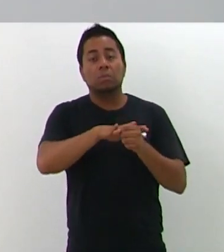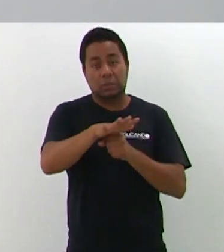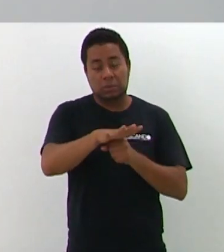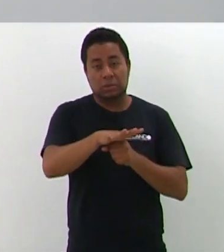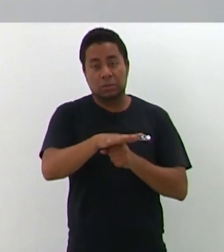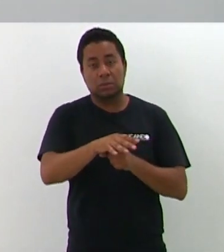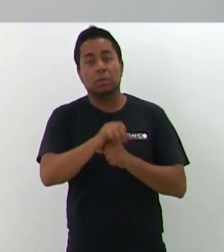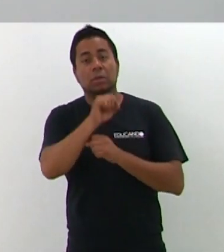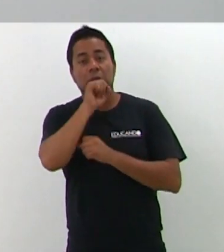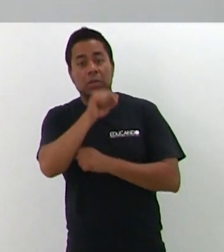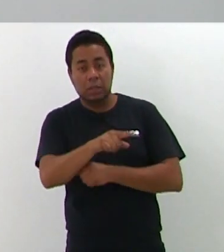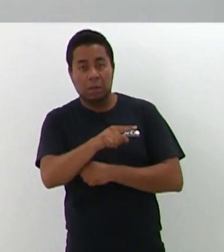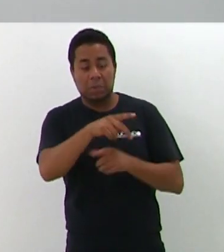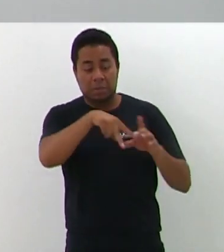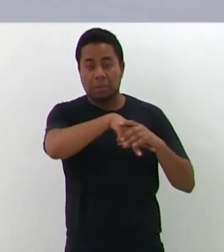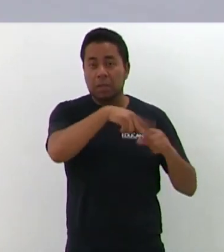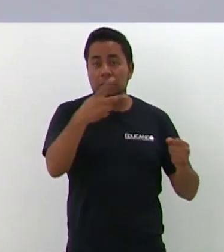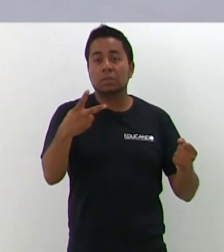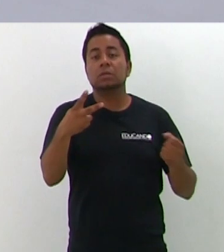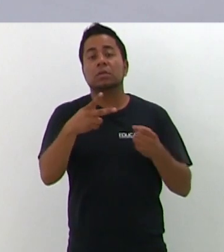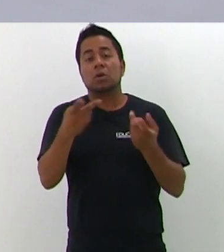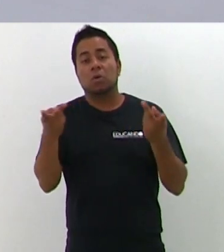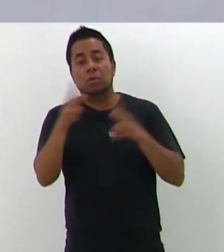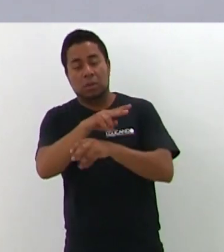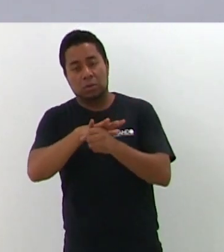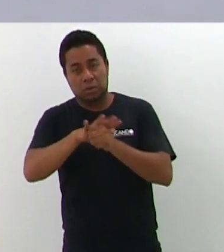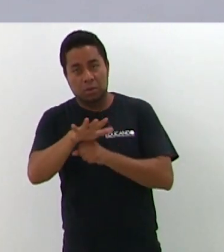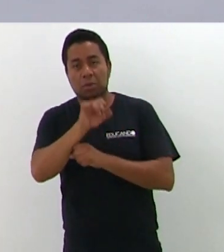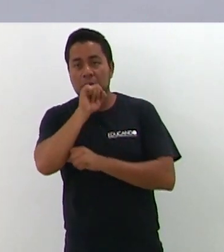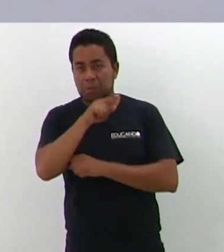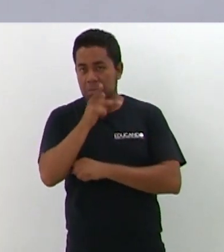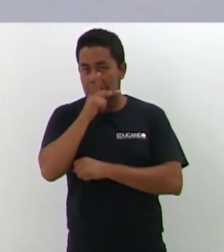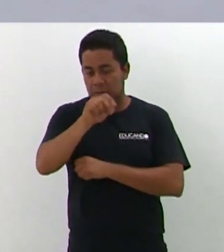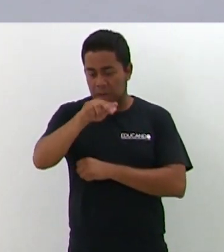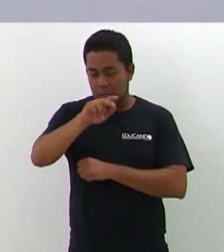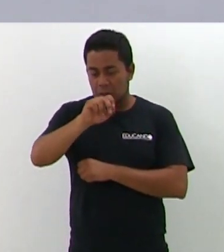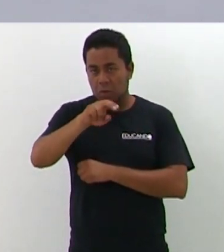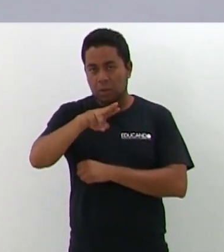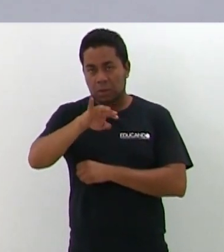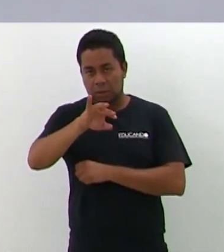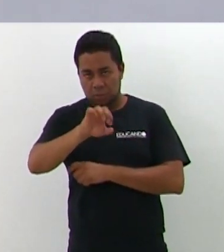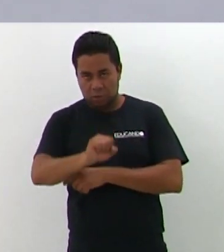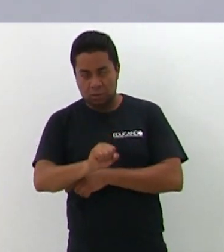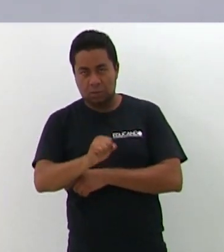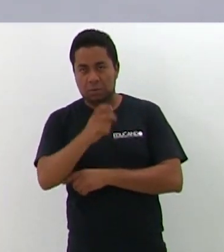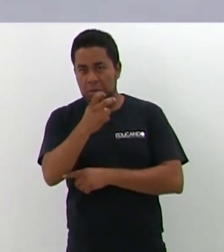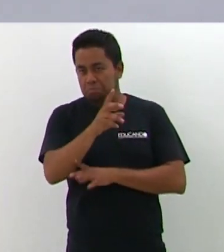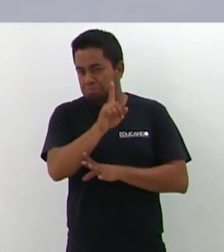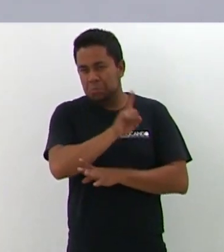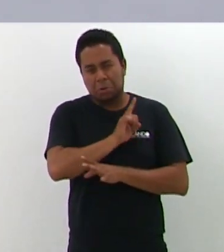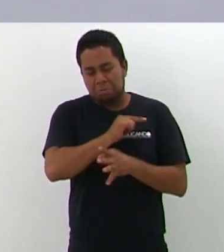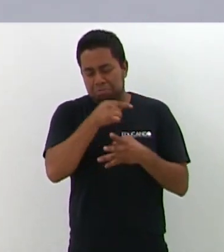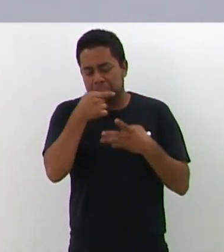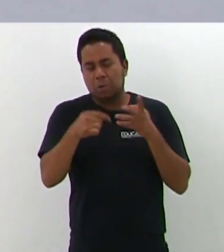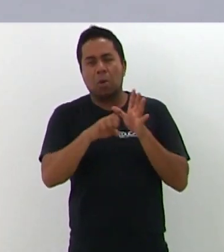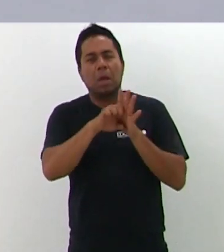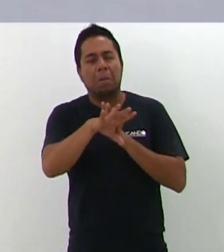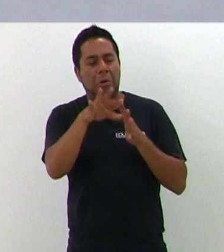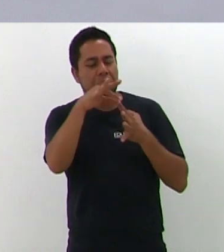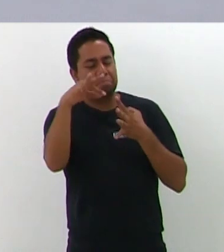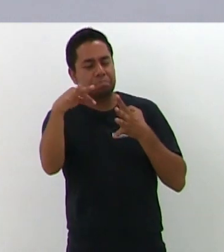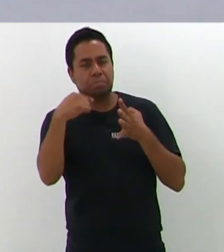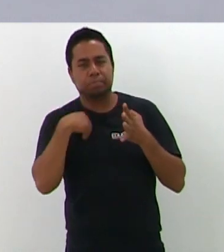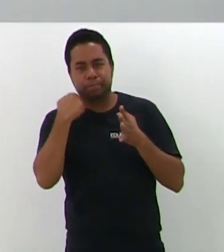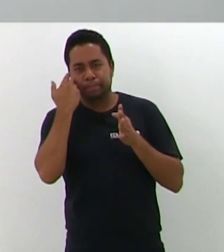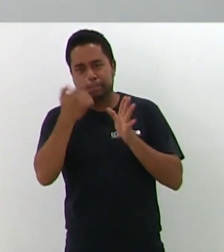¿verdad? Y vacío es lo contrario a lleno. También son antónimos. Y como estos solo son algunos